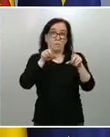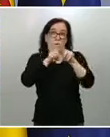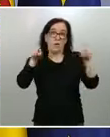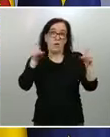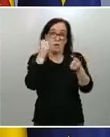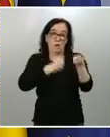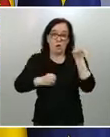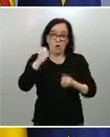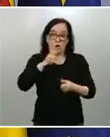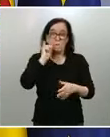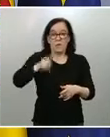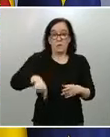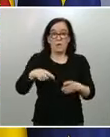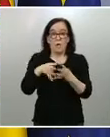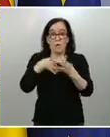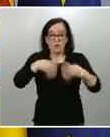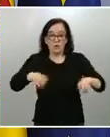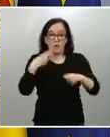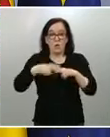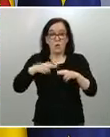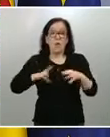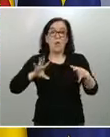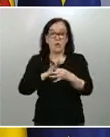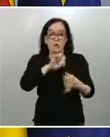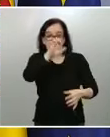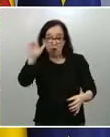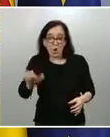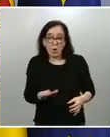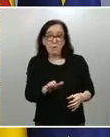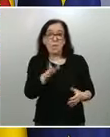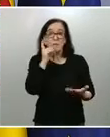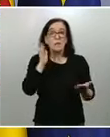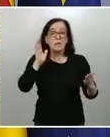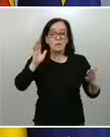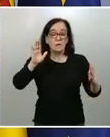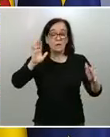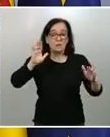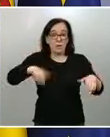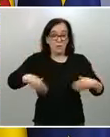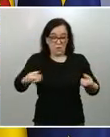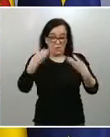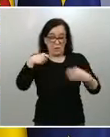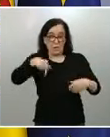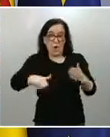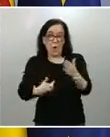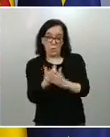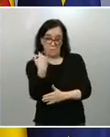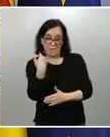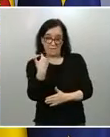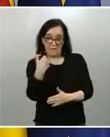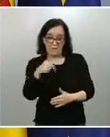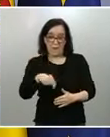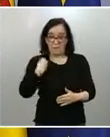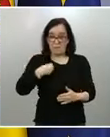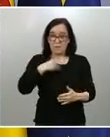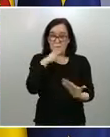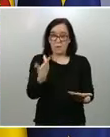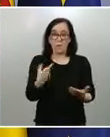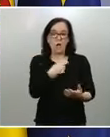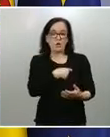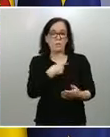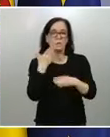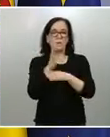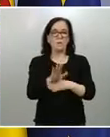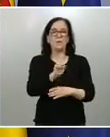de estructura política como es la unión europea la última información que tengo de esta mañana mismo es que la comisión se plantea el 13 de mayo